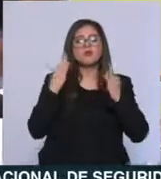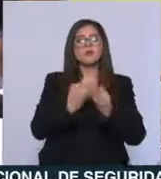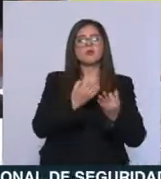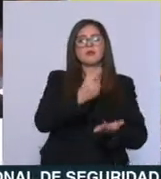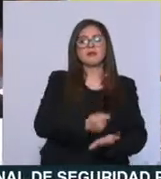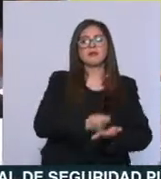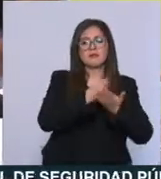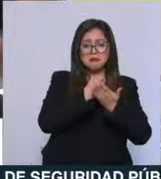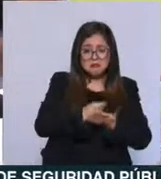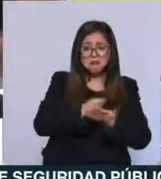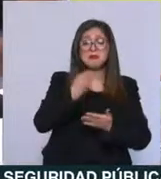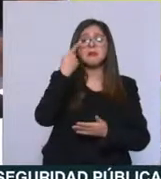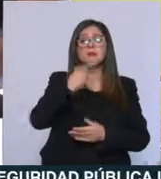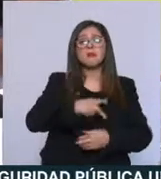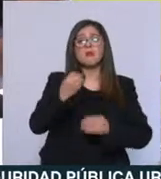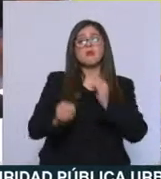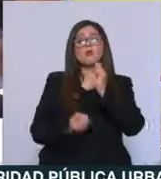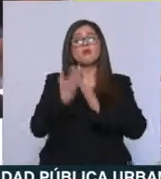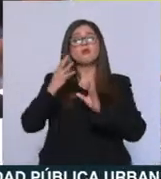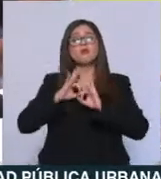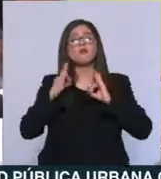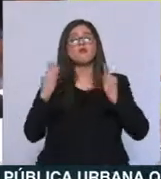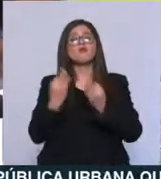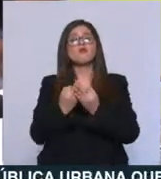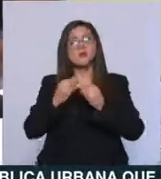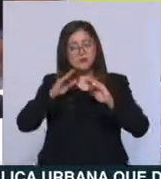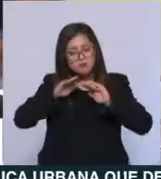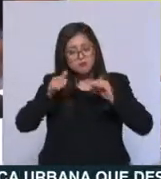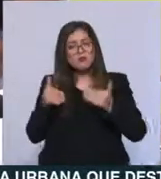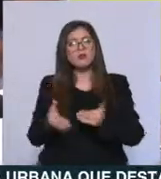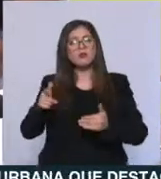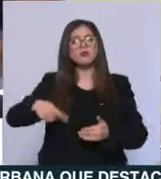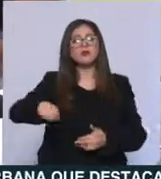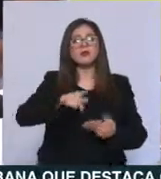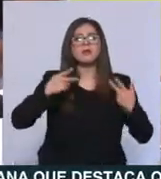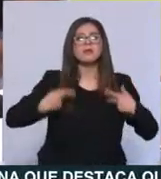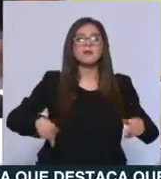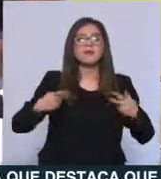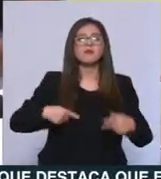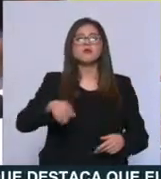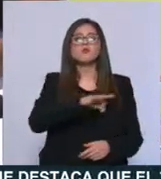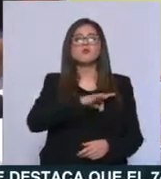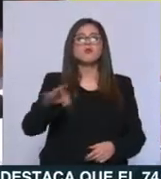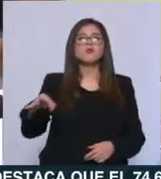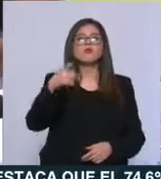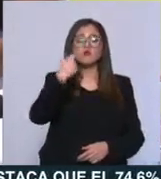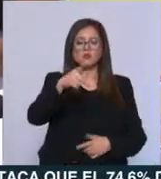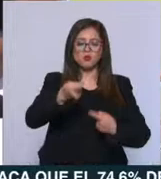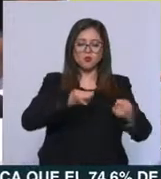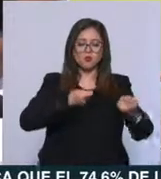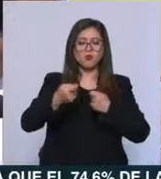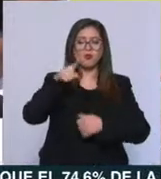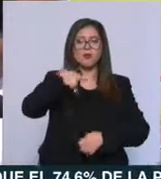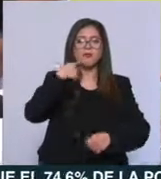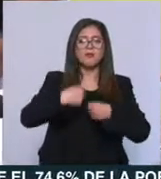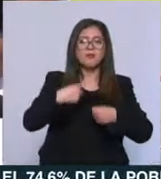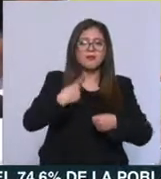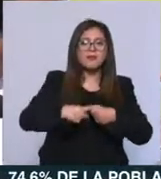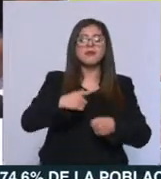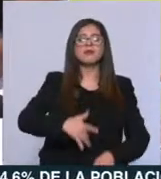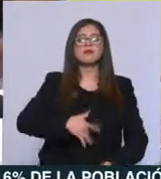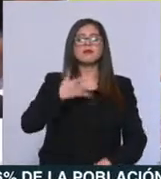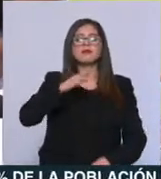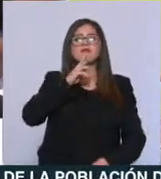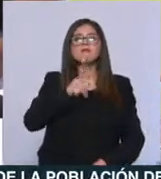contribuye importantemente con nuevas alternativas terapéuticas que hacen que el paciente pueda tener un mejor control de la enfermedad con mayor